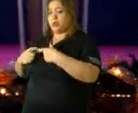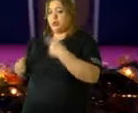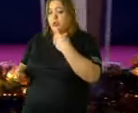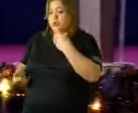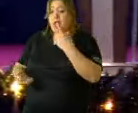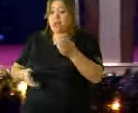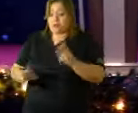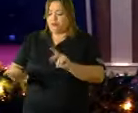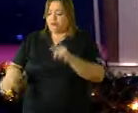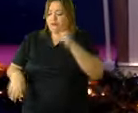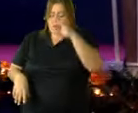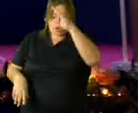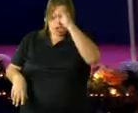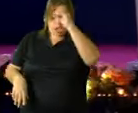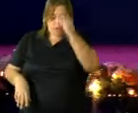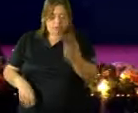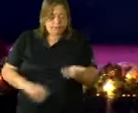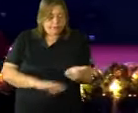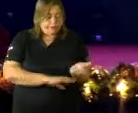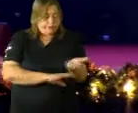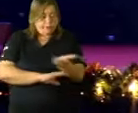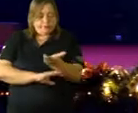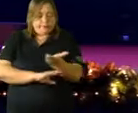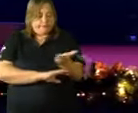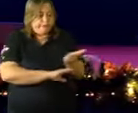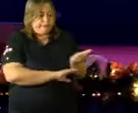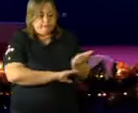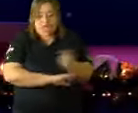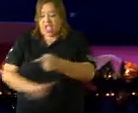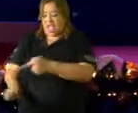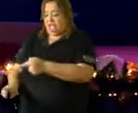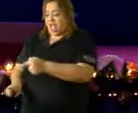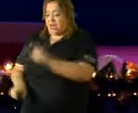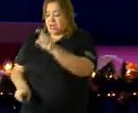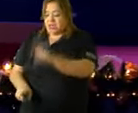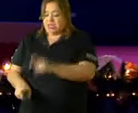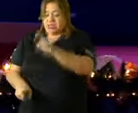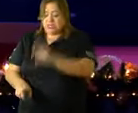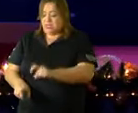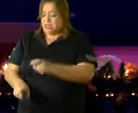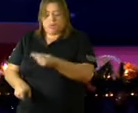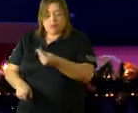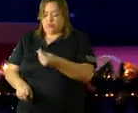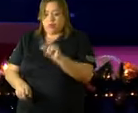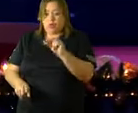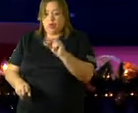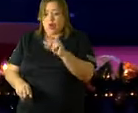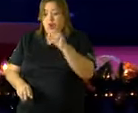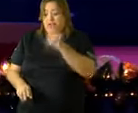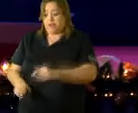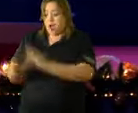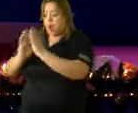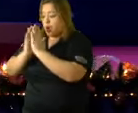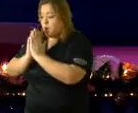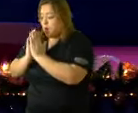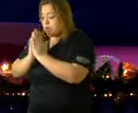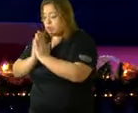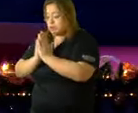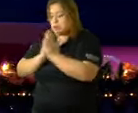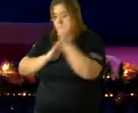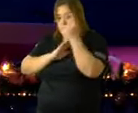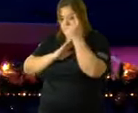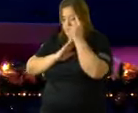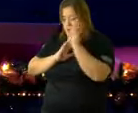en la calle, pero Ivette dijo, este muchacho no necesita dinero, este muchacho necesita oración. Y allí oró por él en la